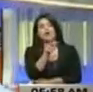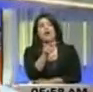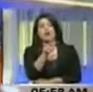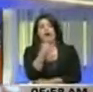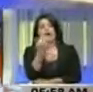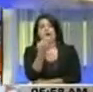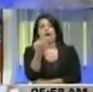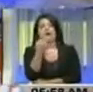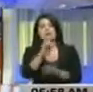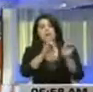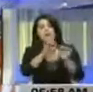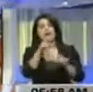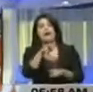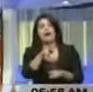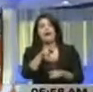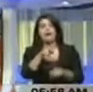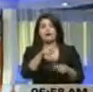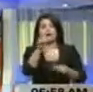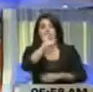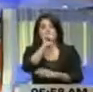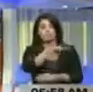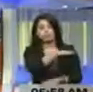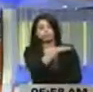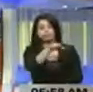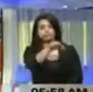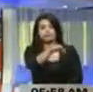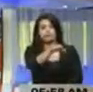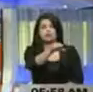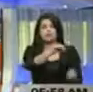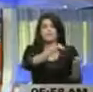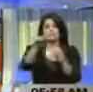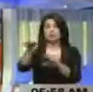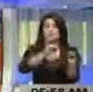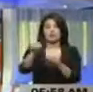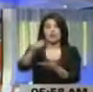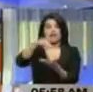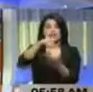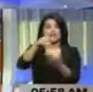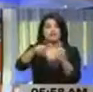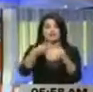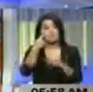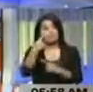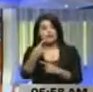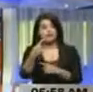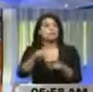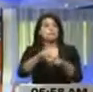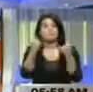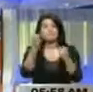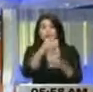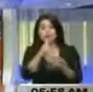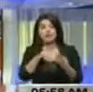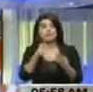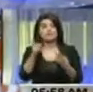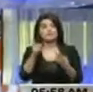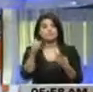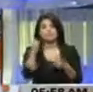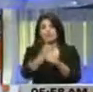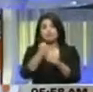en el pasado. Y vean cuando llega el camión con la harina, y vean la producción de pan que tiene. Y simplemente, si no ve el camión, no está, está